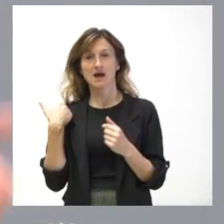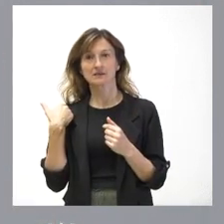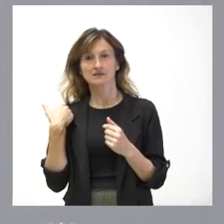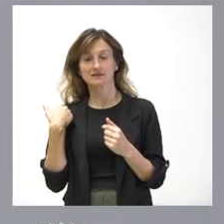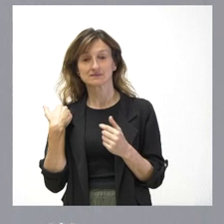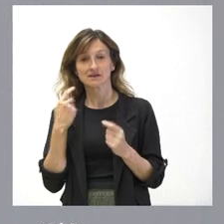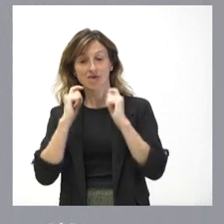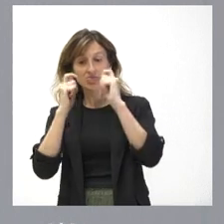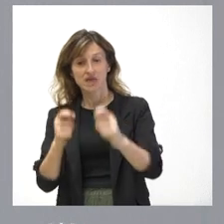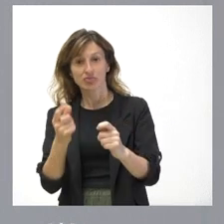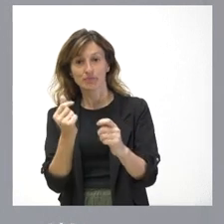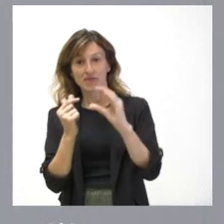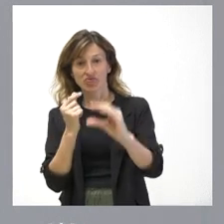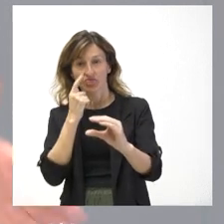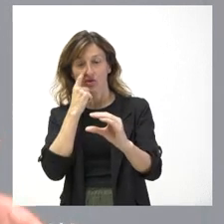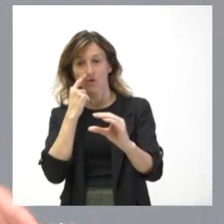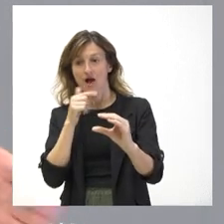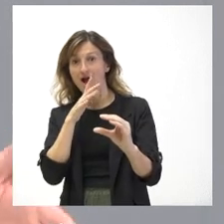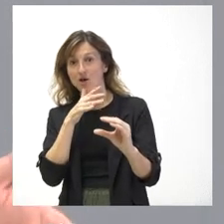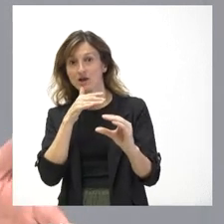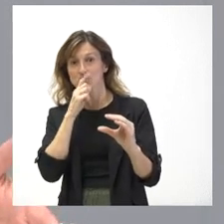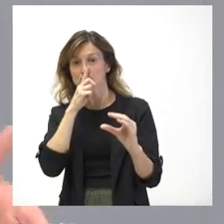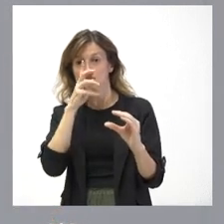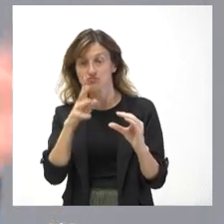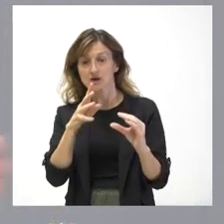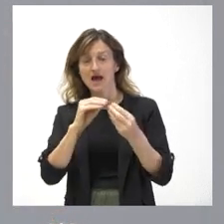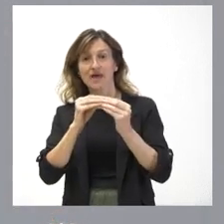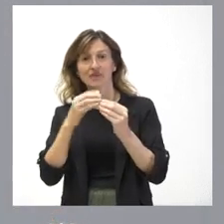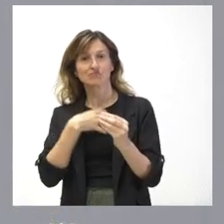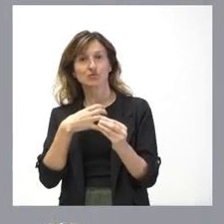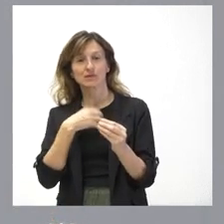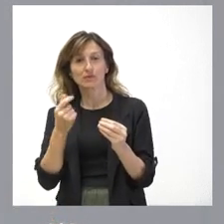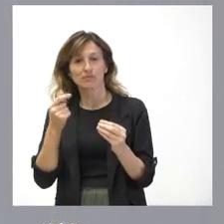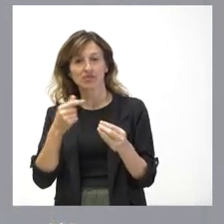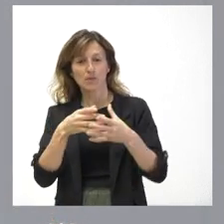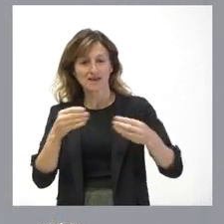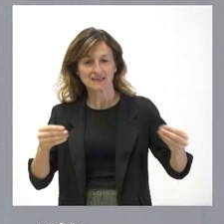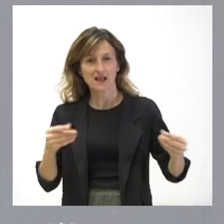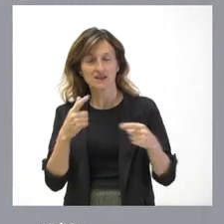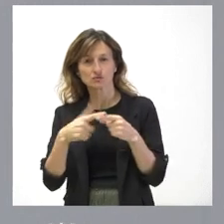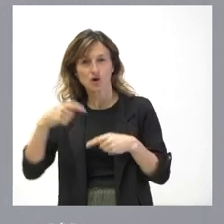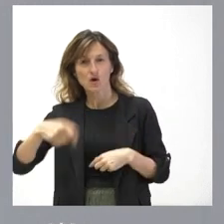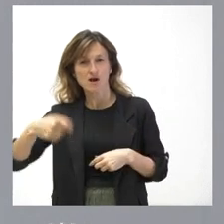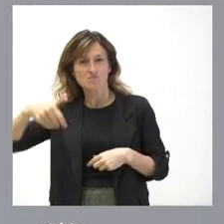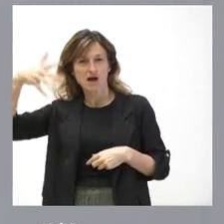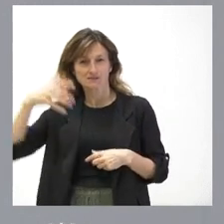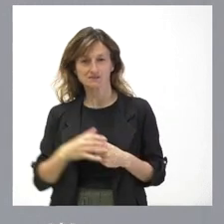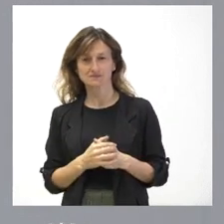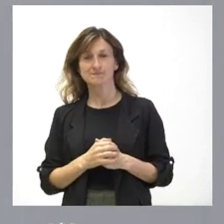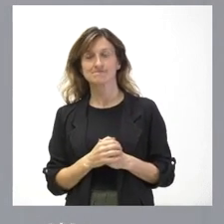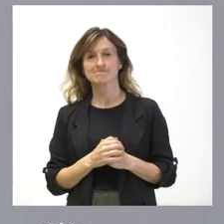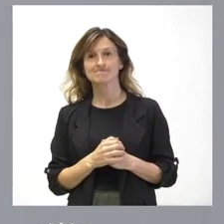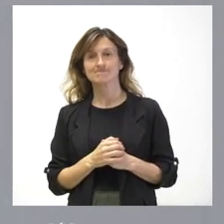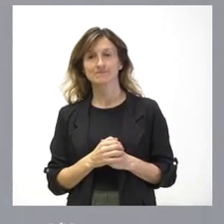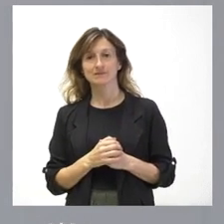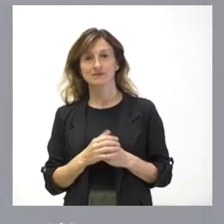obra pública por un importe pero hoy no pueden esa obra como estaba previsto porque lógicamente los materiales y también todo tipo de costes son más altos de los que